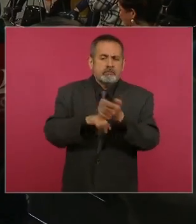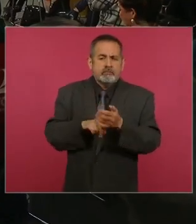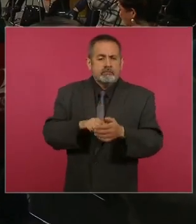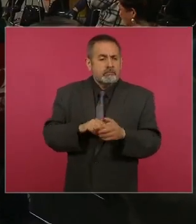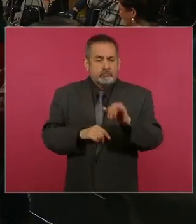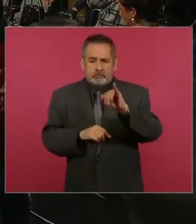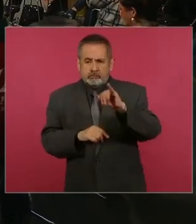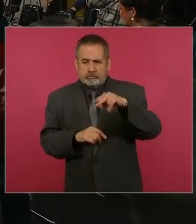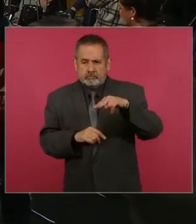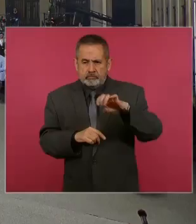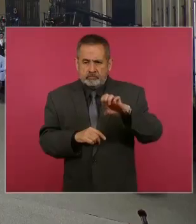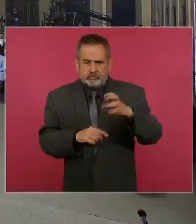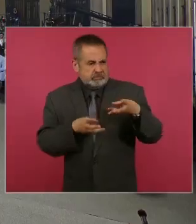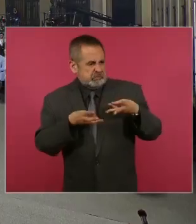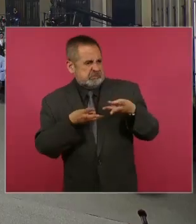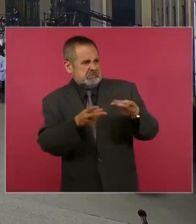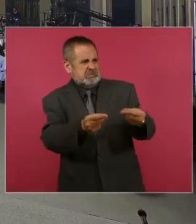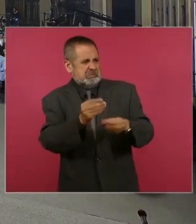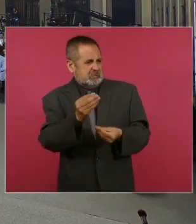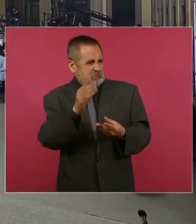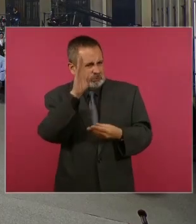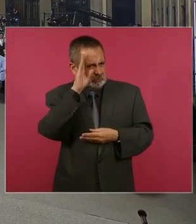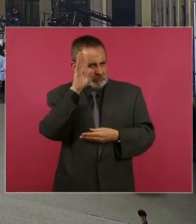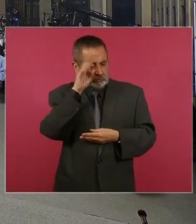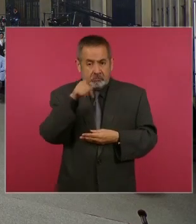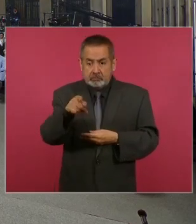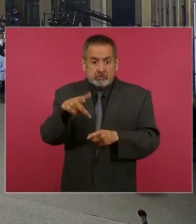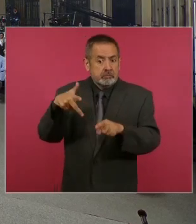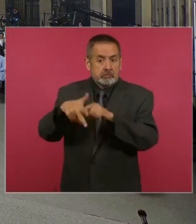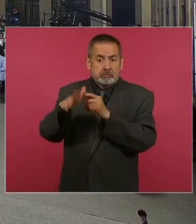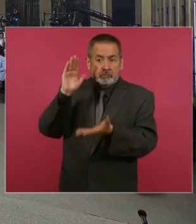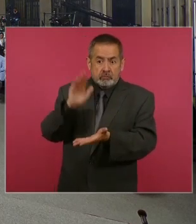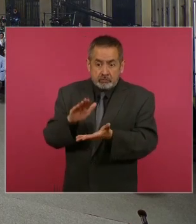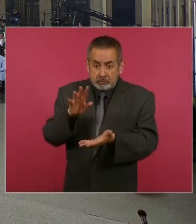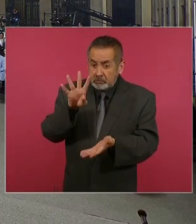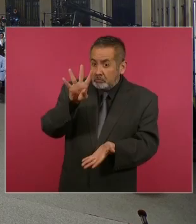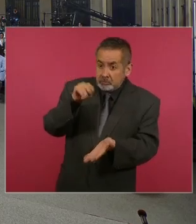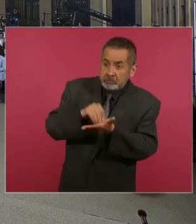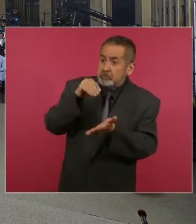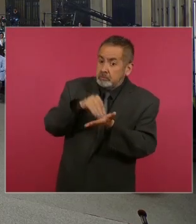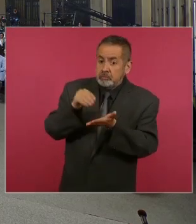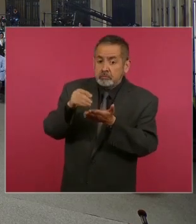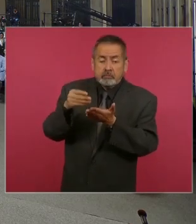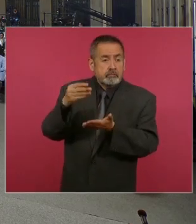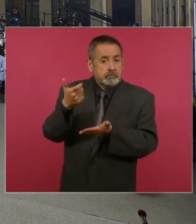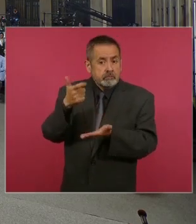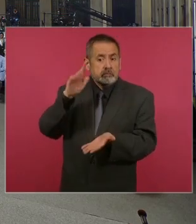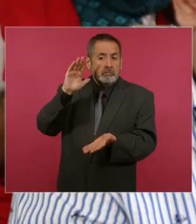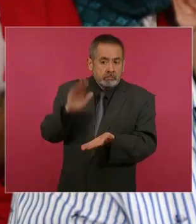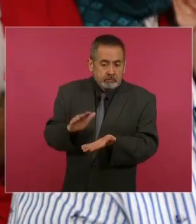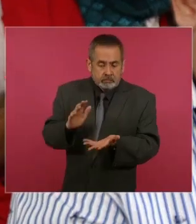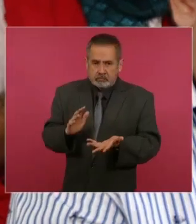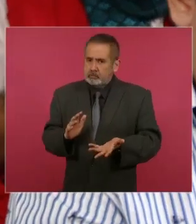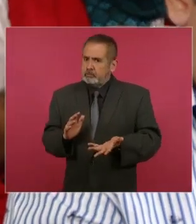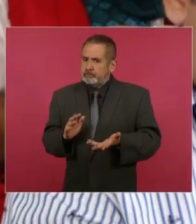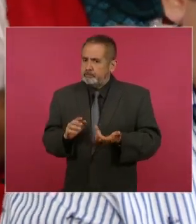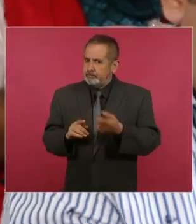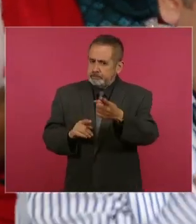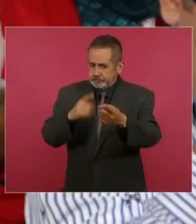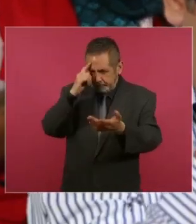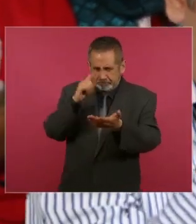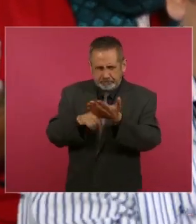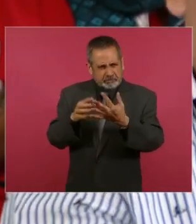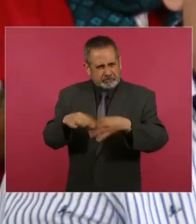INE gasta mucho, ¿se estima suficiente este recorte de 4,000 millones de pesos? Y también no sería importante que